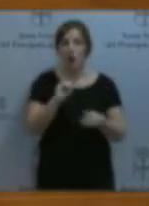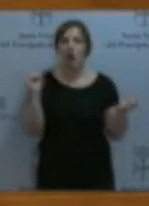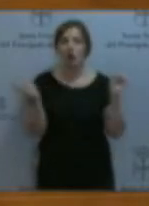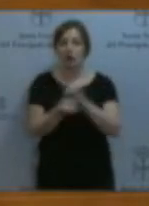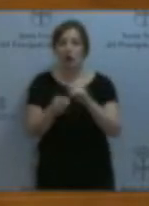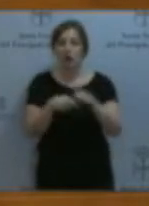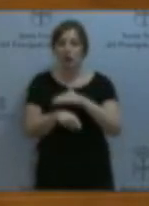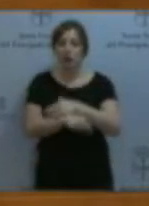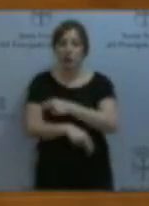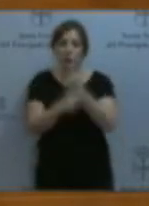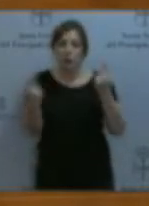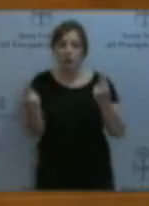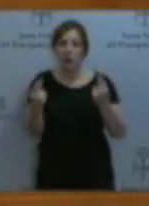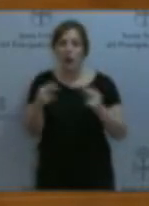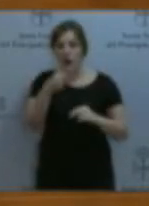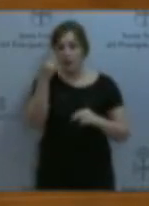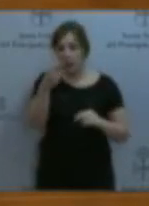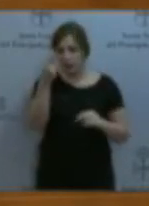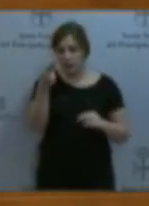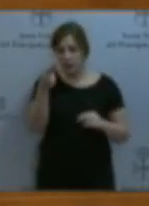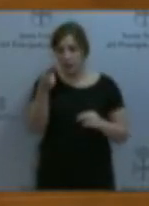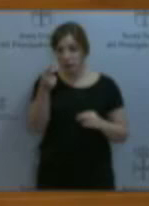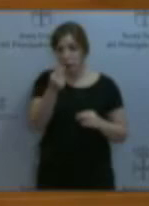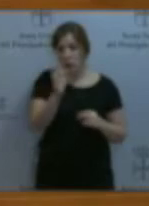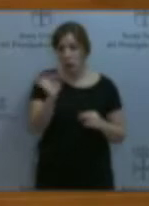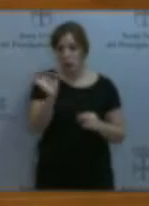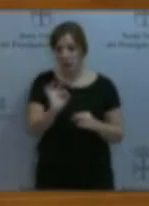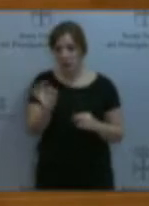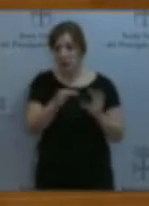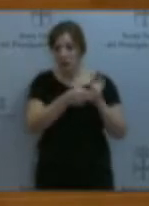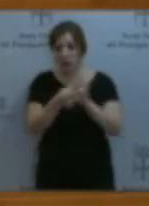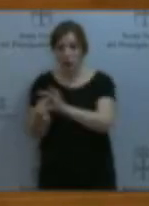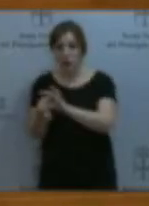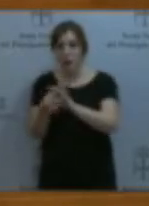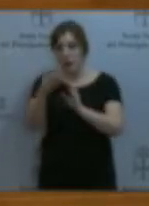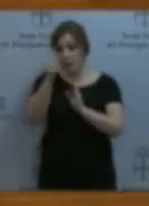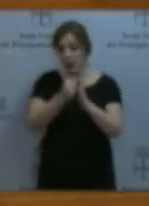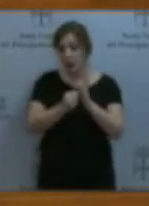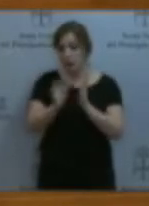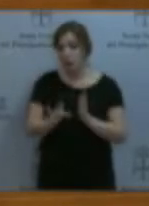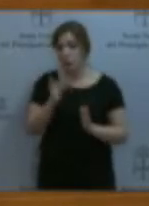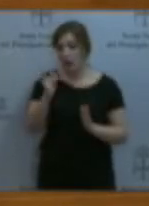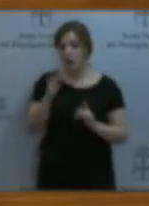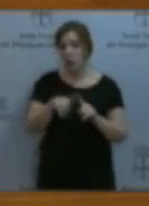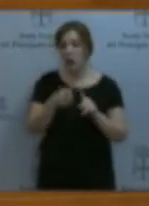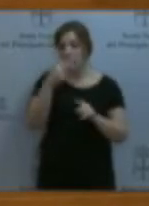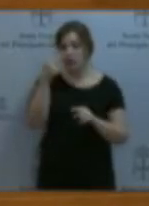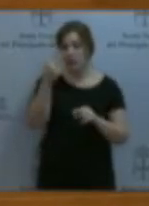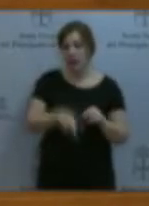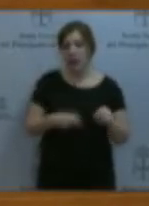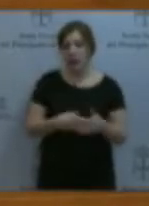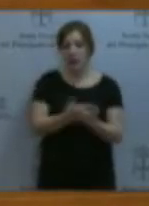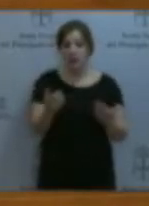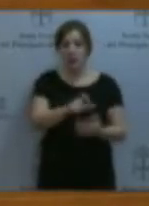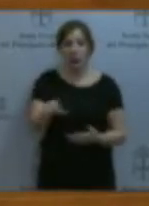pública se dirige a satisfacer otros intereses que poco o nada tienen que ver ya no solo con estos principios, sino con los intereses generales, que son los de la ciudadanía, los